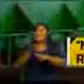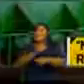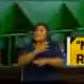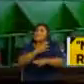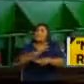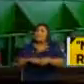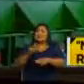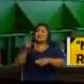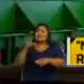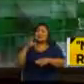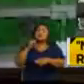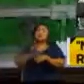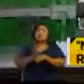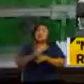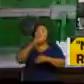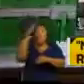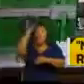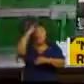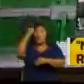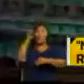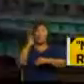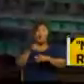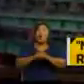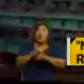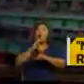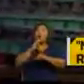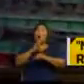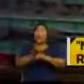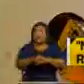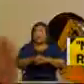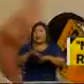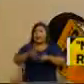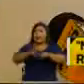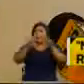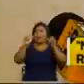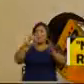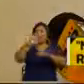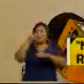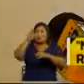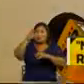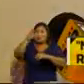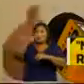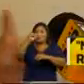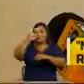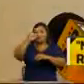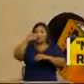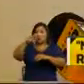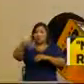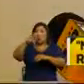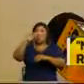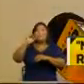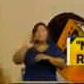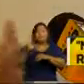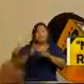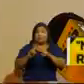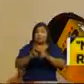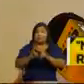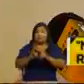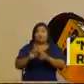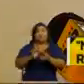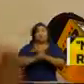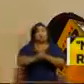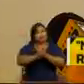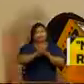Glass, su tío Ricardo Rivera, ni con el empresario Tomislav Topic. Ni directa, ni indirectamente, ni como